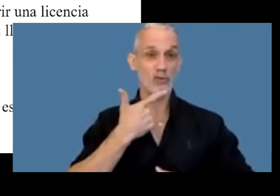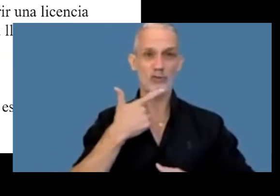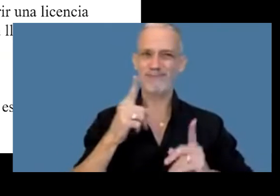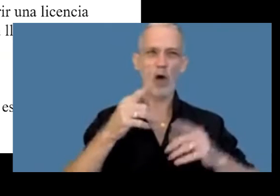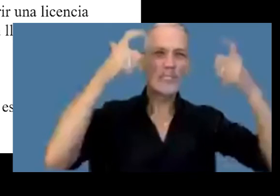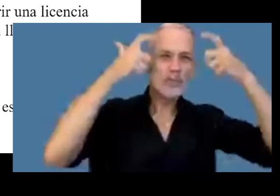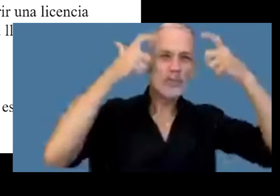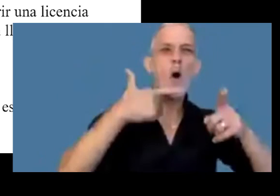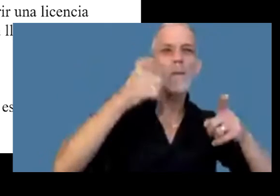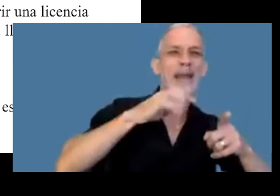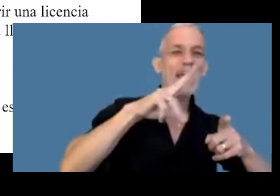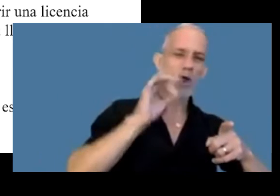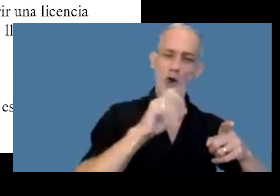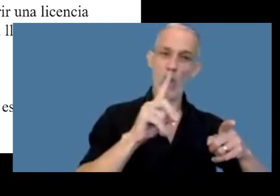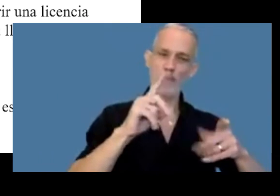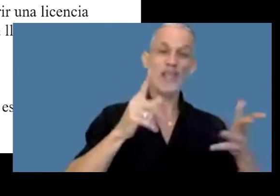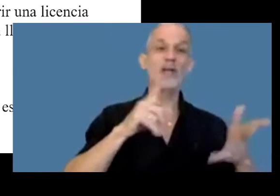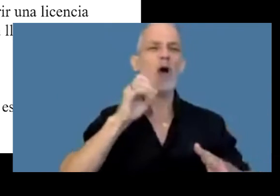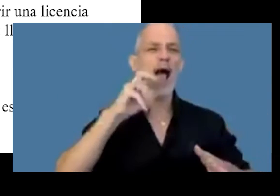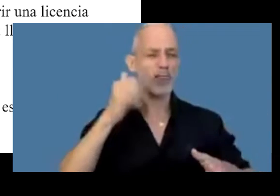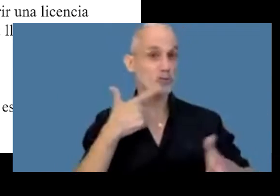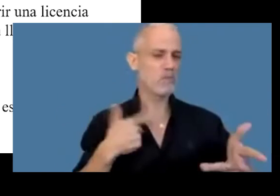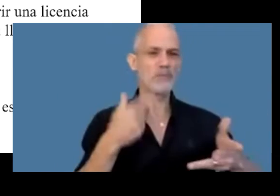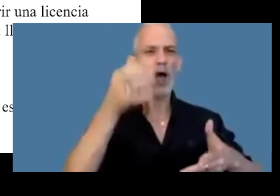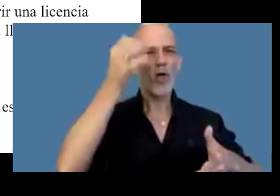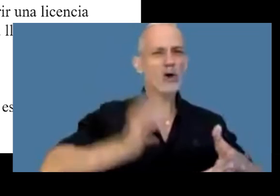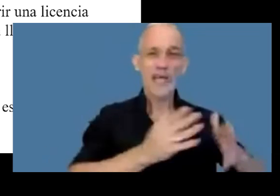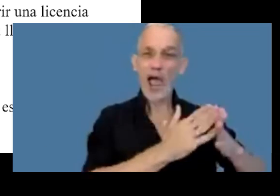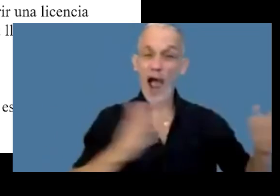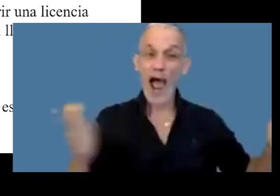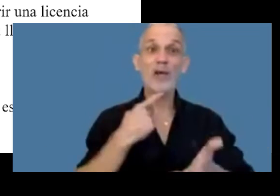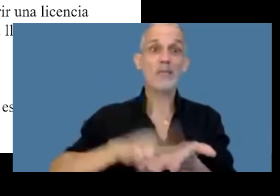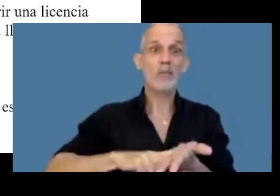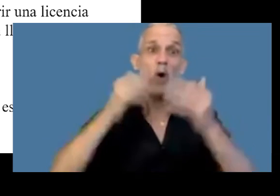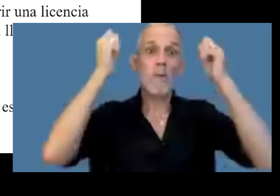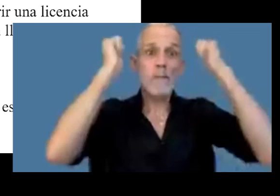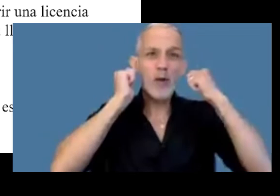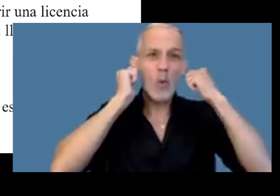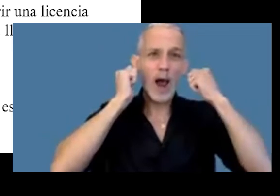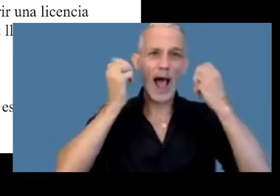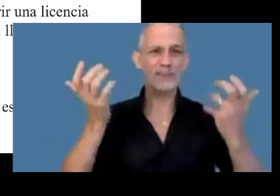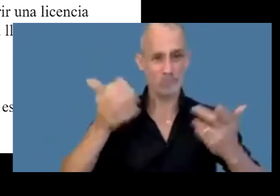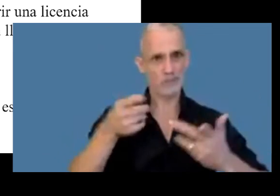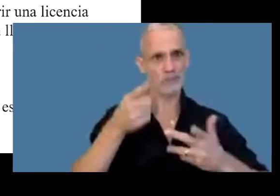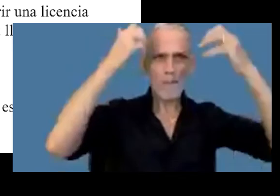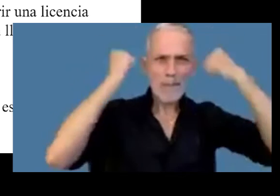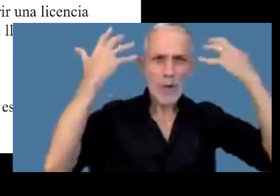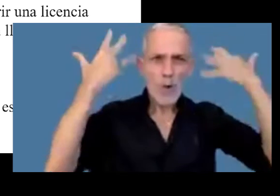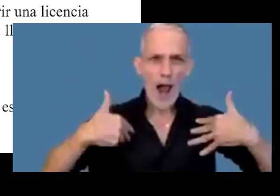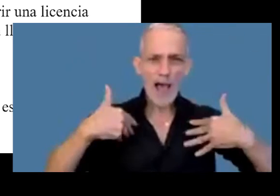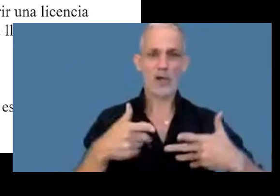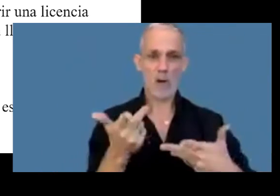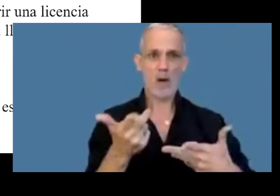tocados. 12 años después nace el impuesto a las pelucas, lo que hizo que estos accesorios, el